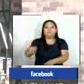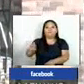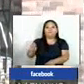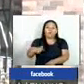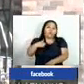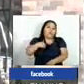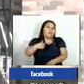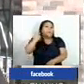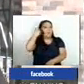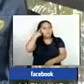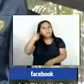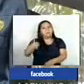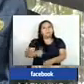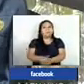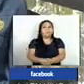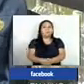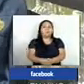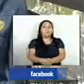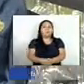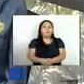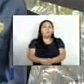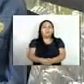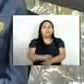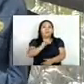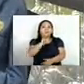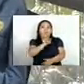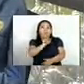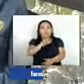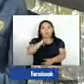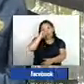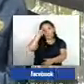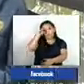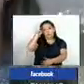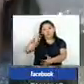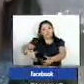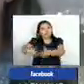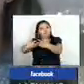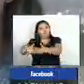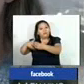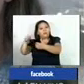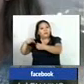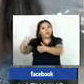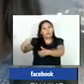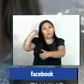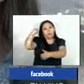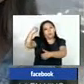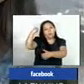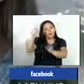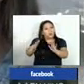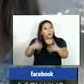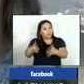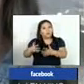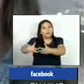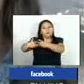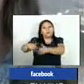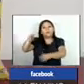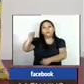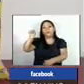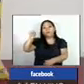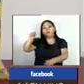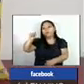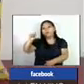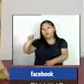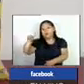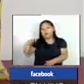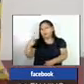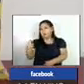sí, desde mi punto de vista, sí. Y es aquí donde la labor de las empresas es primordial. Ejemplo de ello es Nestlé y Nido Forti Crece,